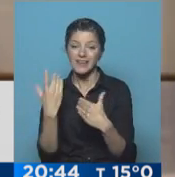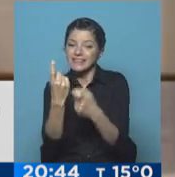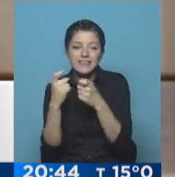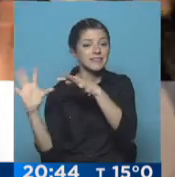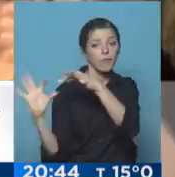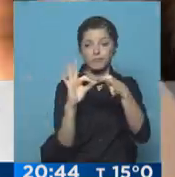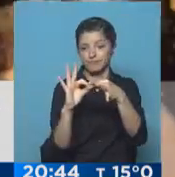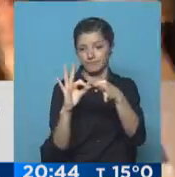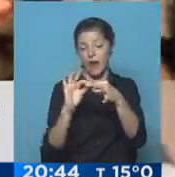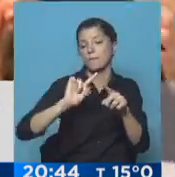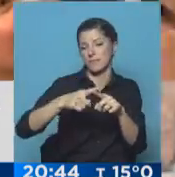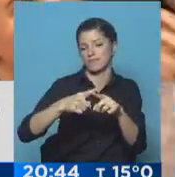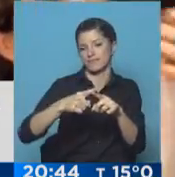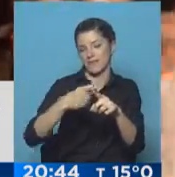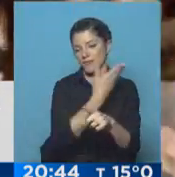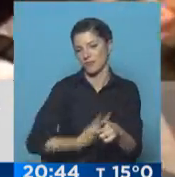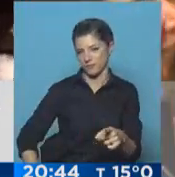florezca, crezca